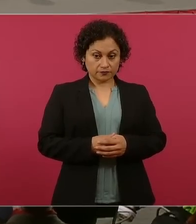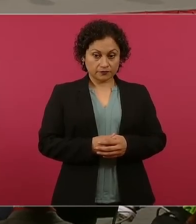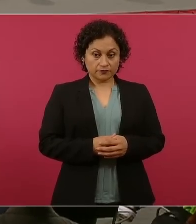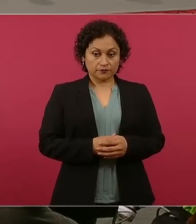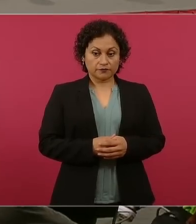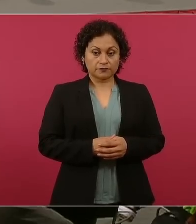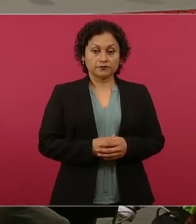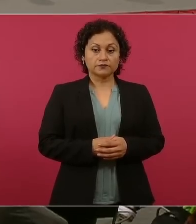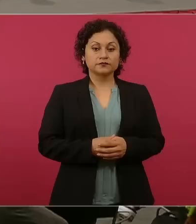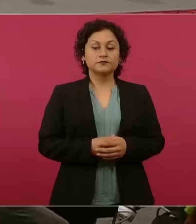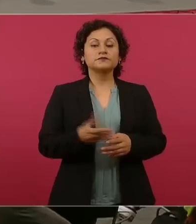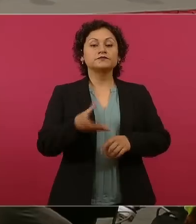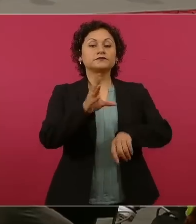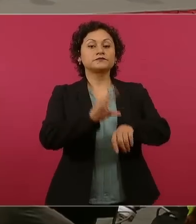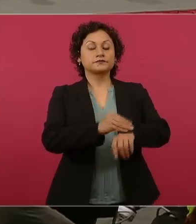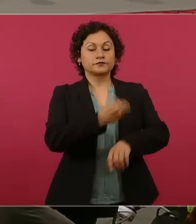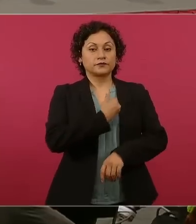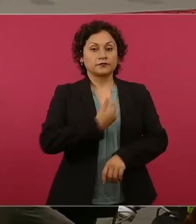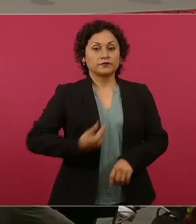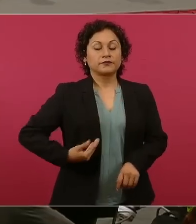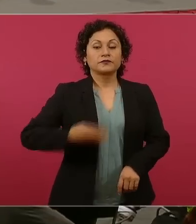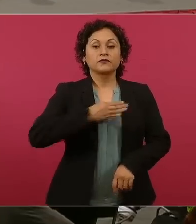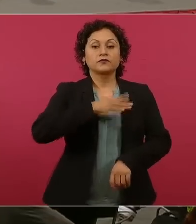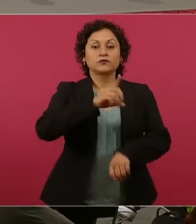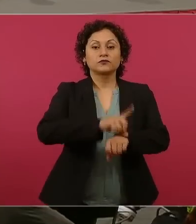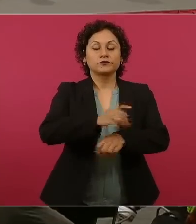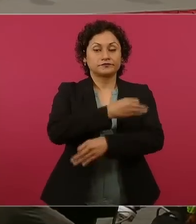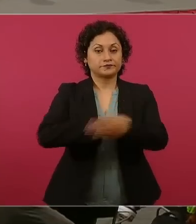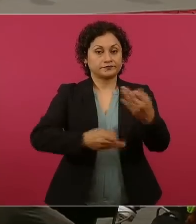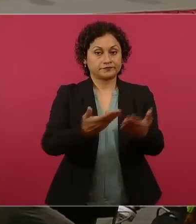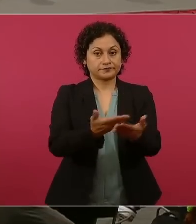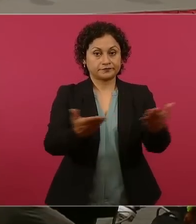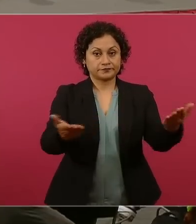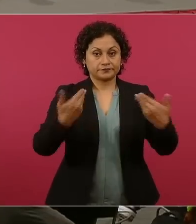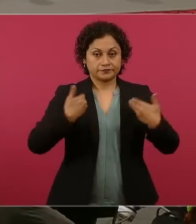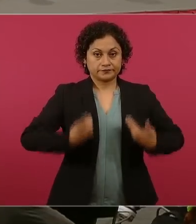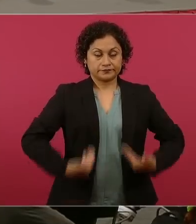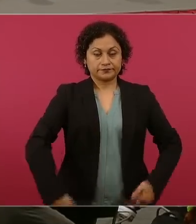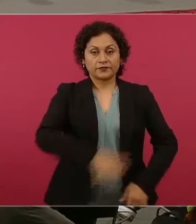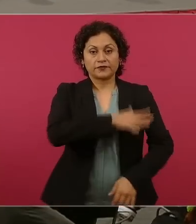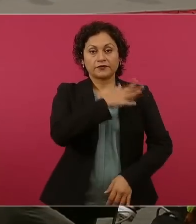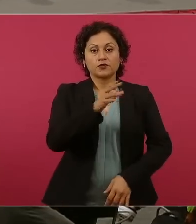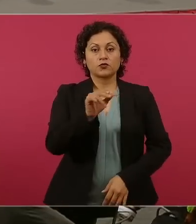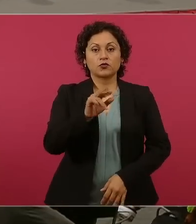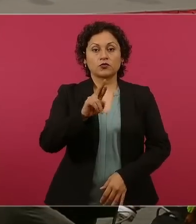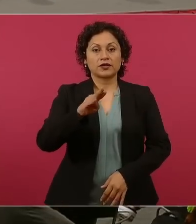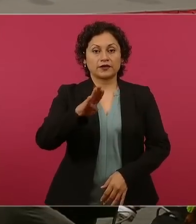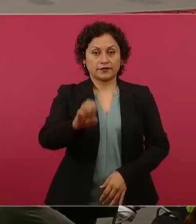Con su permiso, señor presidente. Buenos días a todas y a todas. General Uribe, a sus órdenes, ingeniero